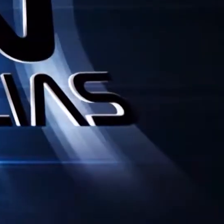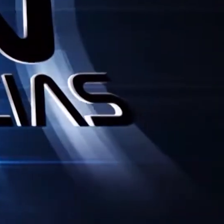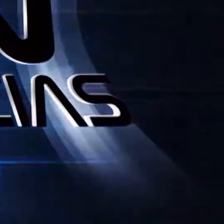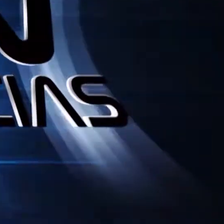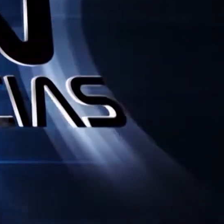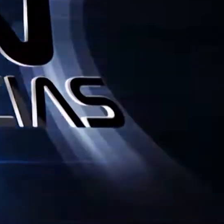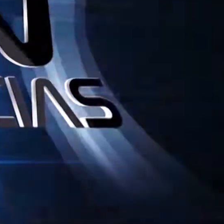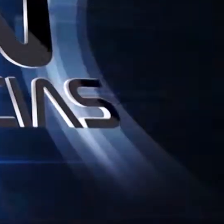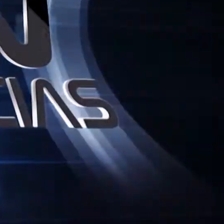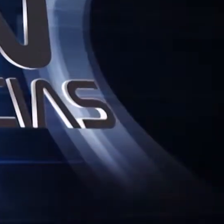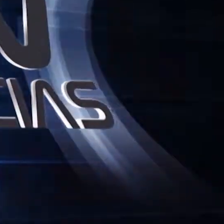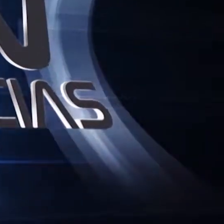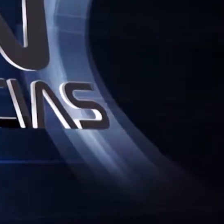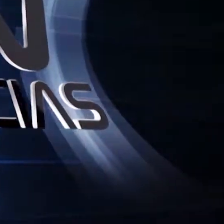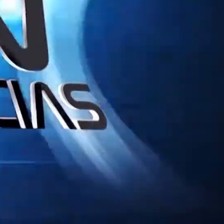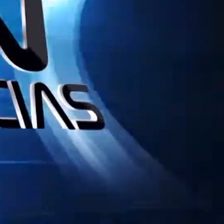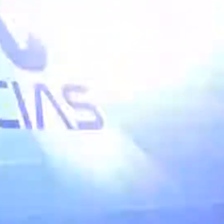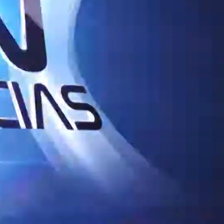¡Gracias!